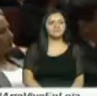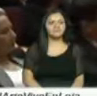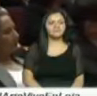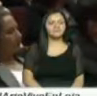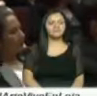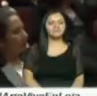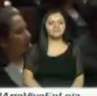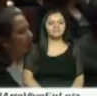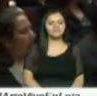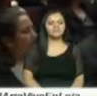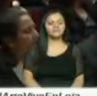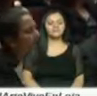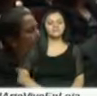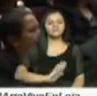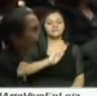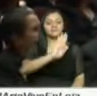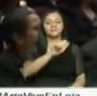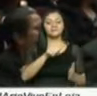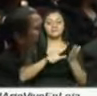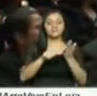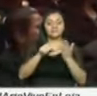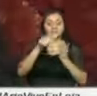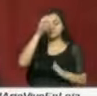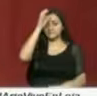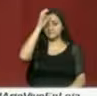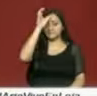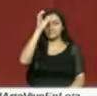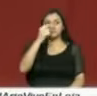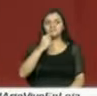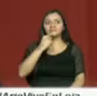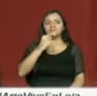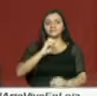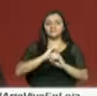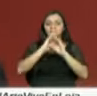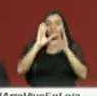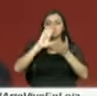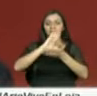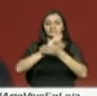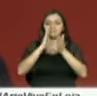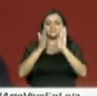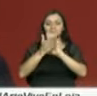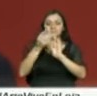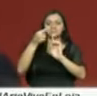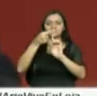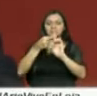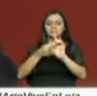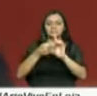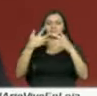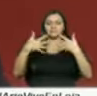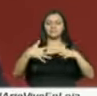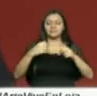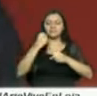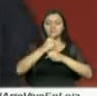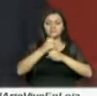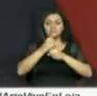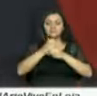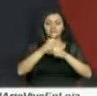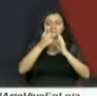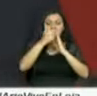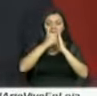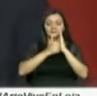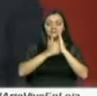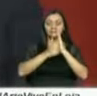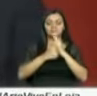Nuestro ministro de Cultura decía que noviembre ha sido el mes más intenso en cuanto a arte. Y